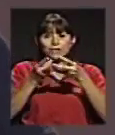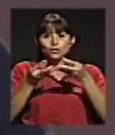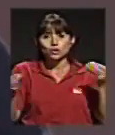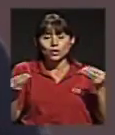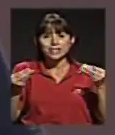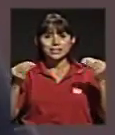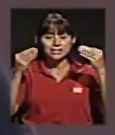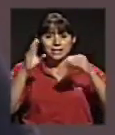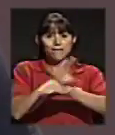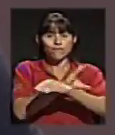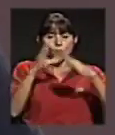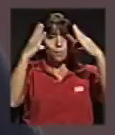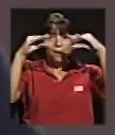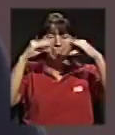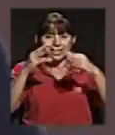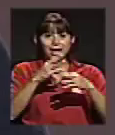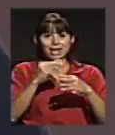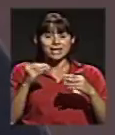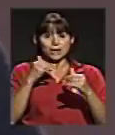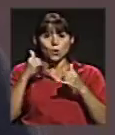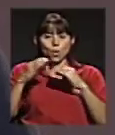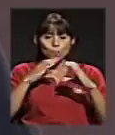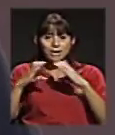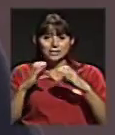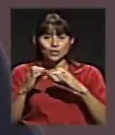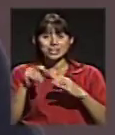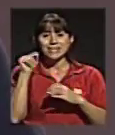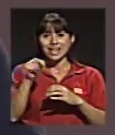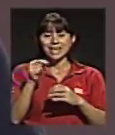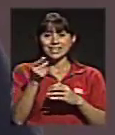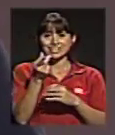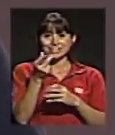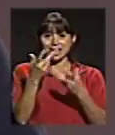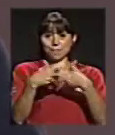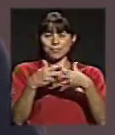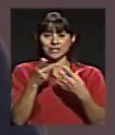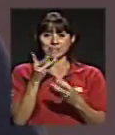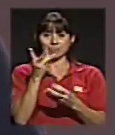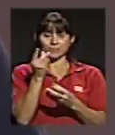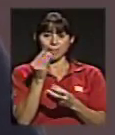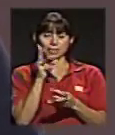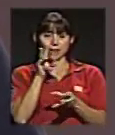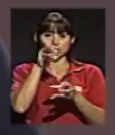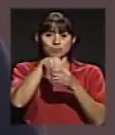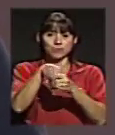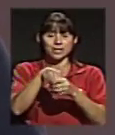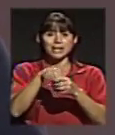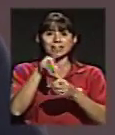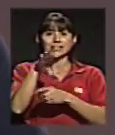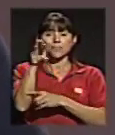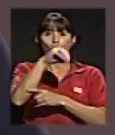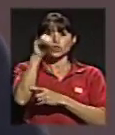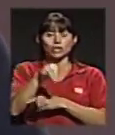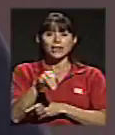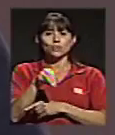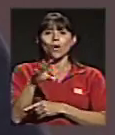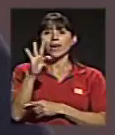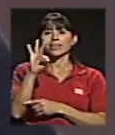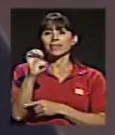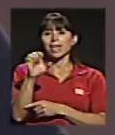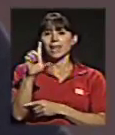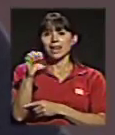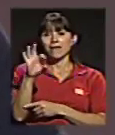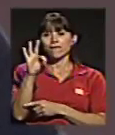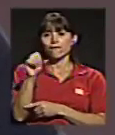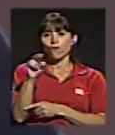que es una empresa que pertenece su capital al 100% a Telefónica, a la casa matriz en España, ¿verdad? Entonces,